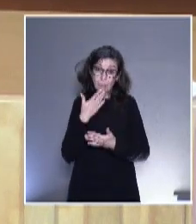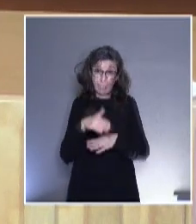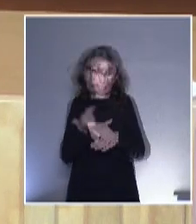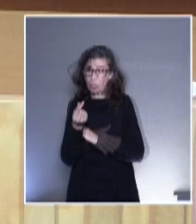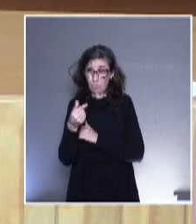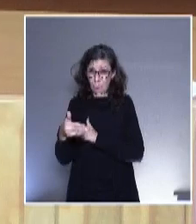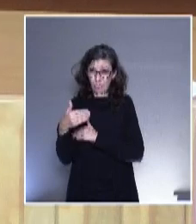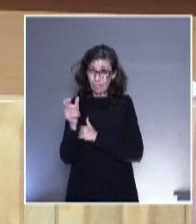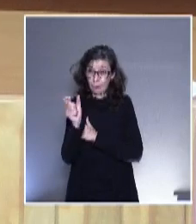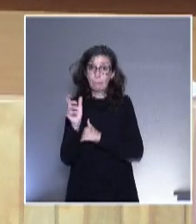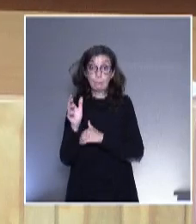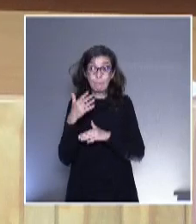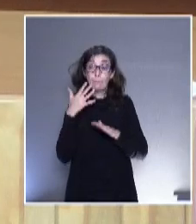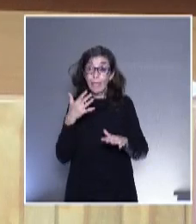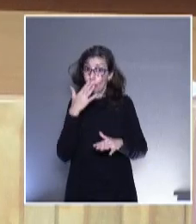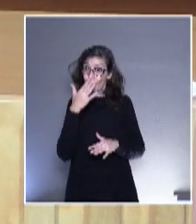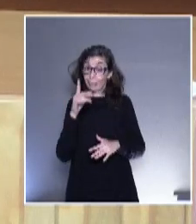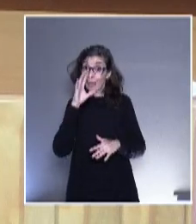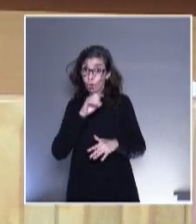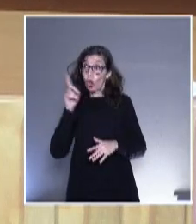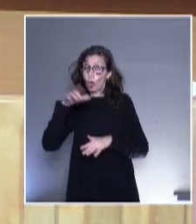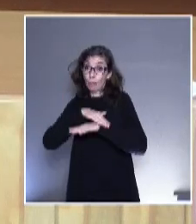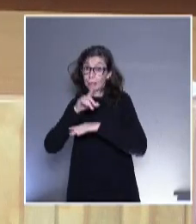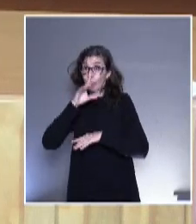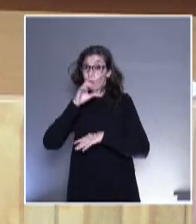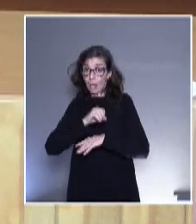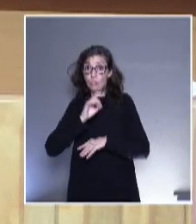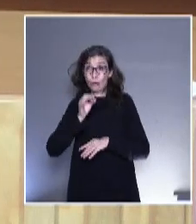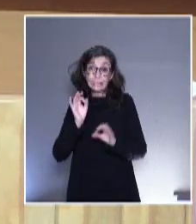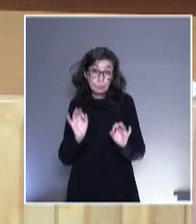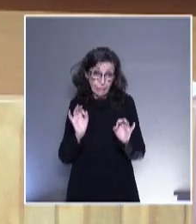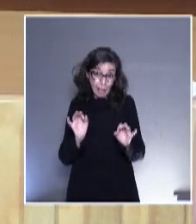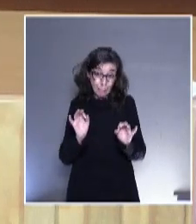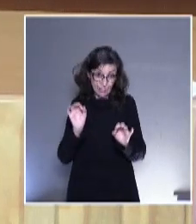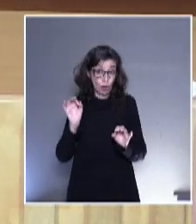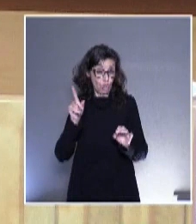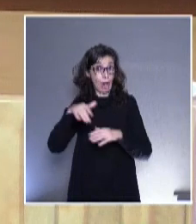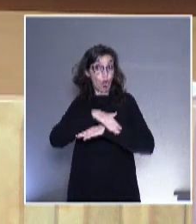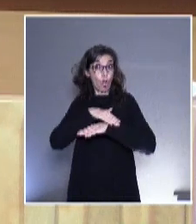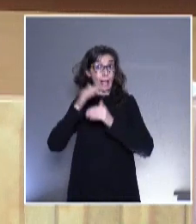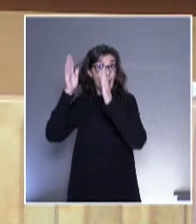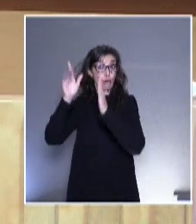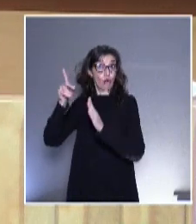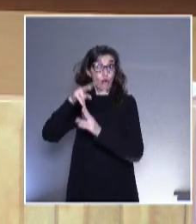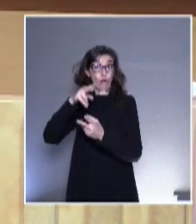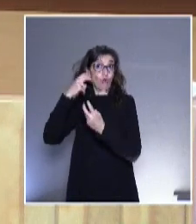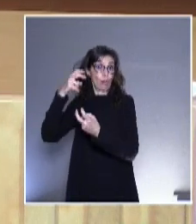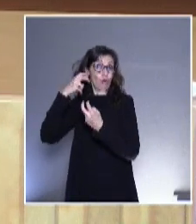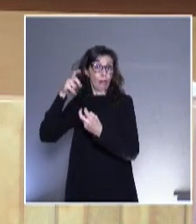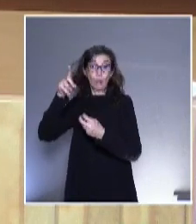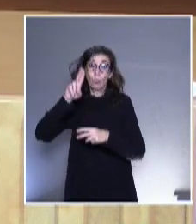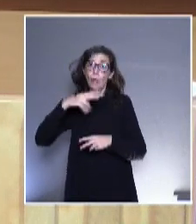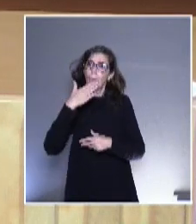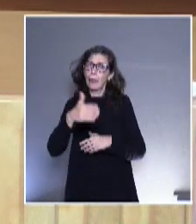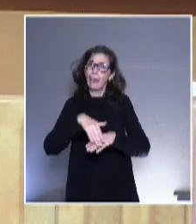disculpas pero frente al error y especialmente el el órgano tributario nunca pide perdón